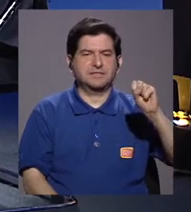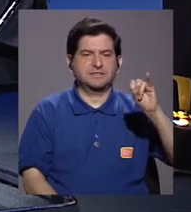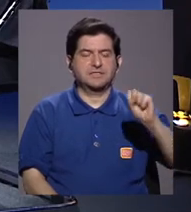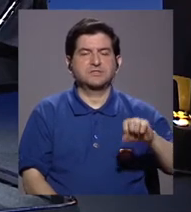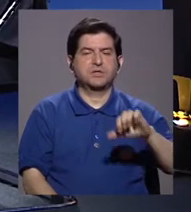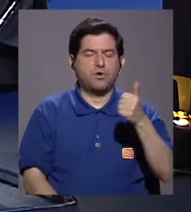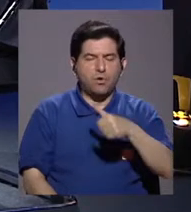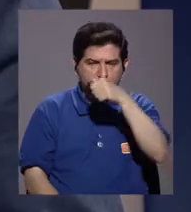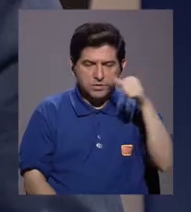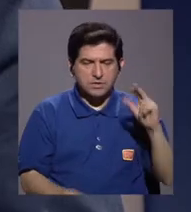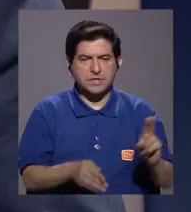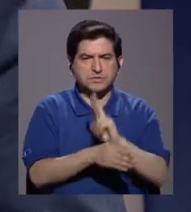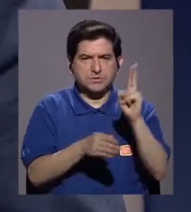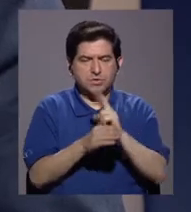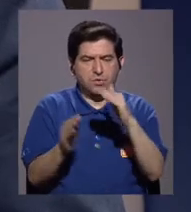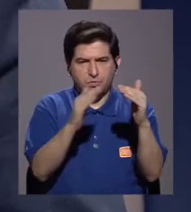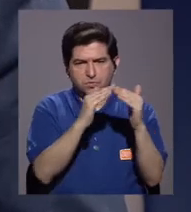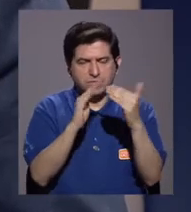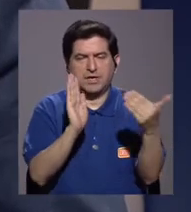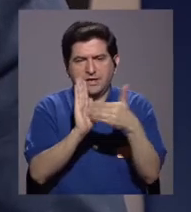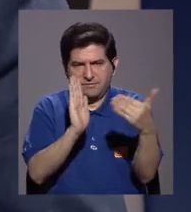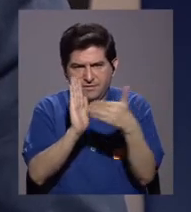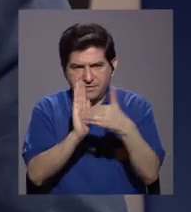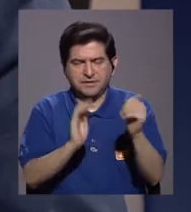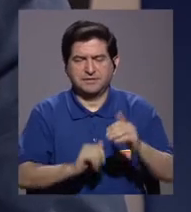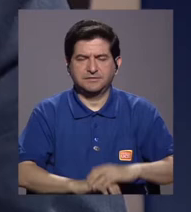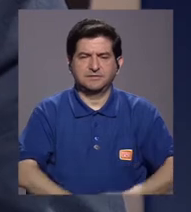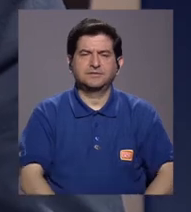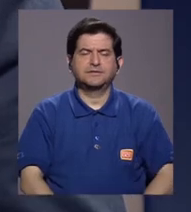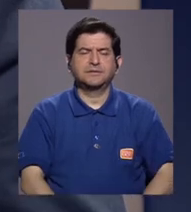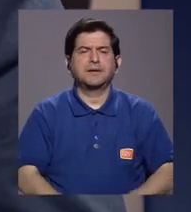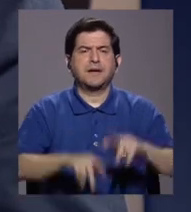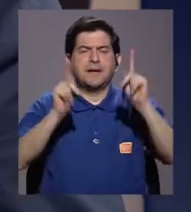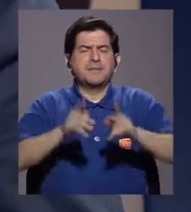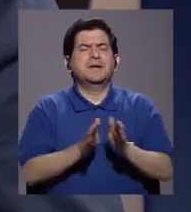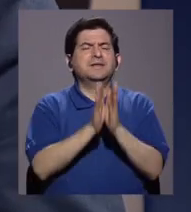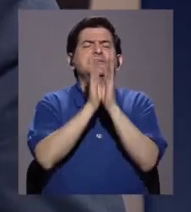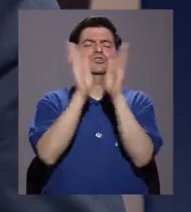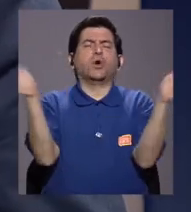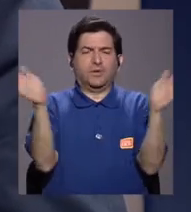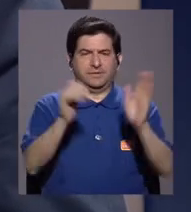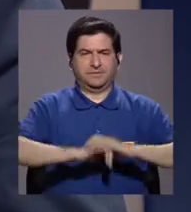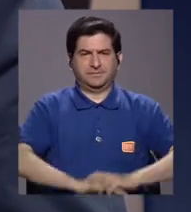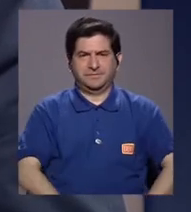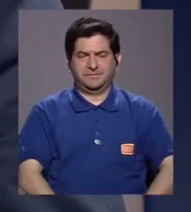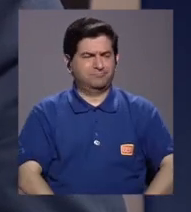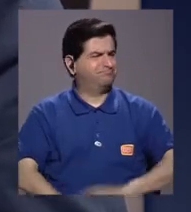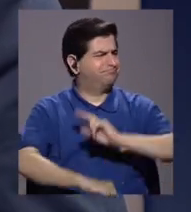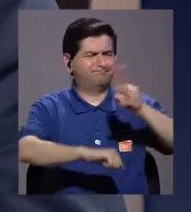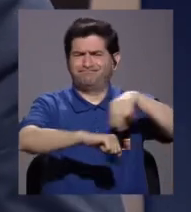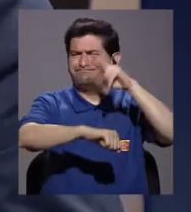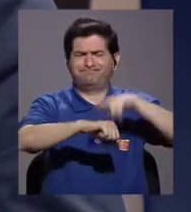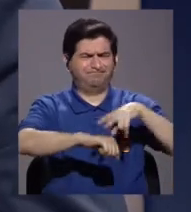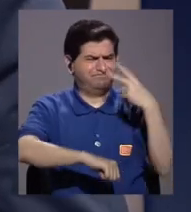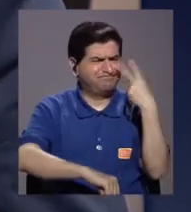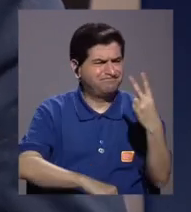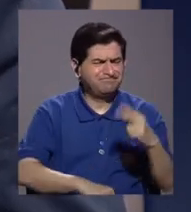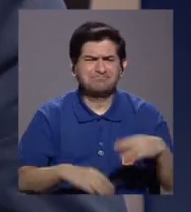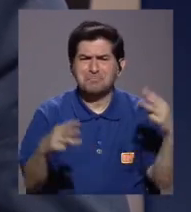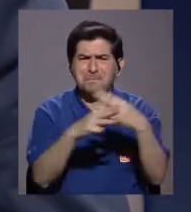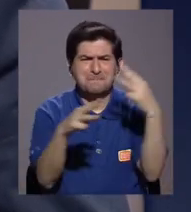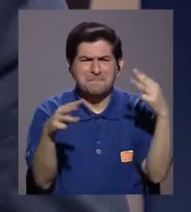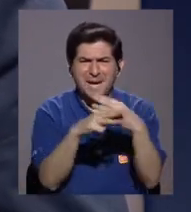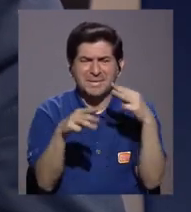afectan a la comunidad es muy muy interesante ahora para las personas en general no es común que vean las